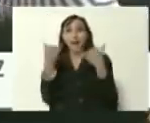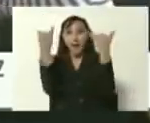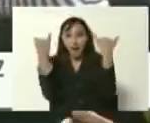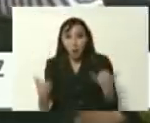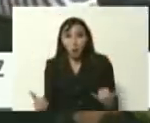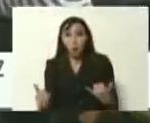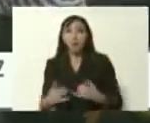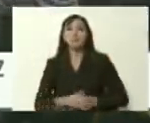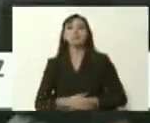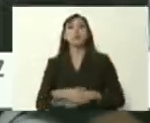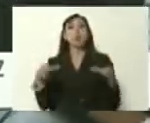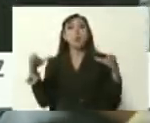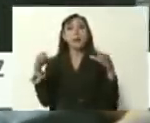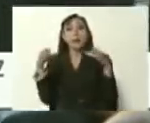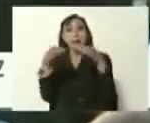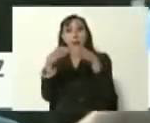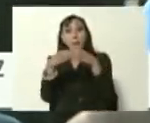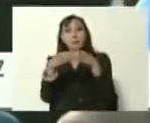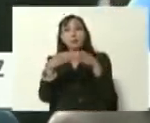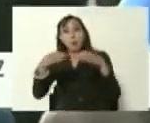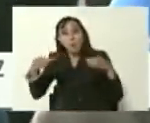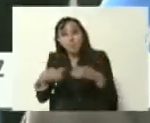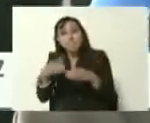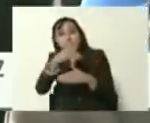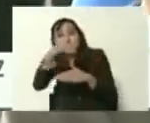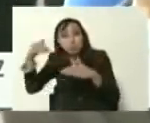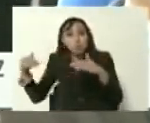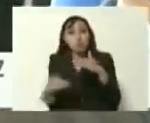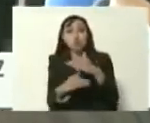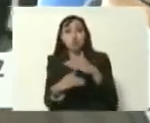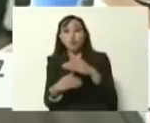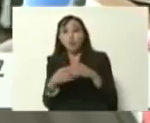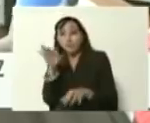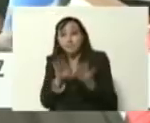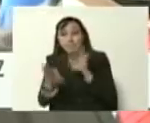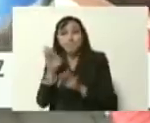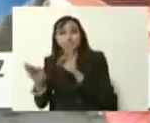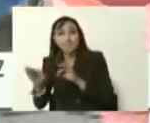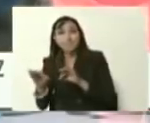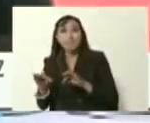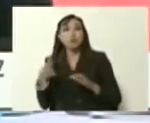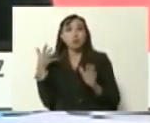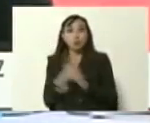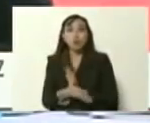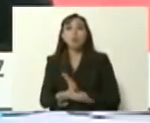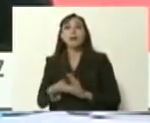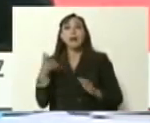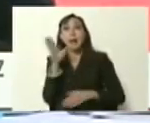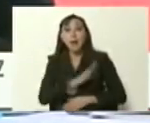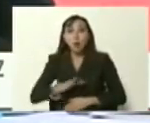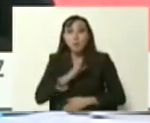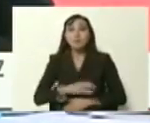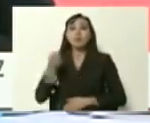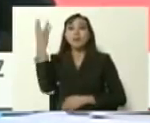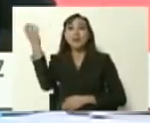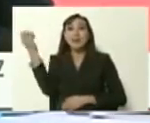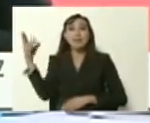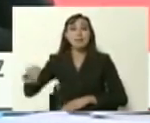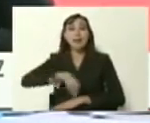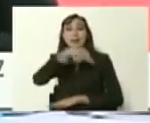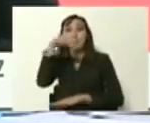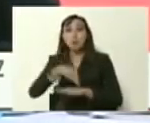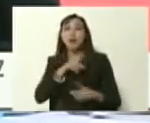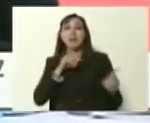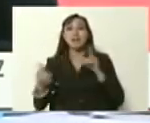una subcomisión especial de la Asamblea Nacional, de la Comisión de Diálogo de la Asamblea Nacional, para